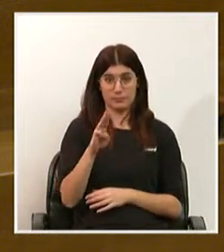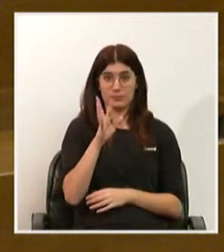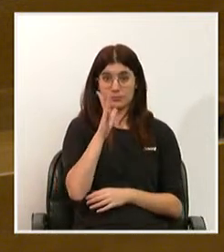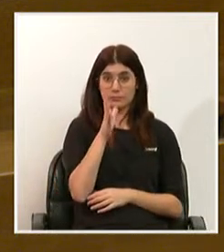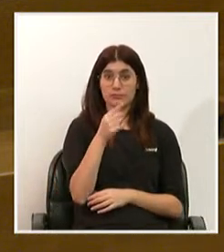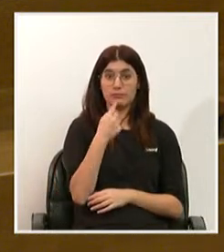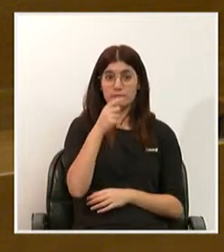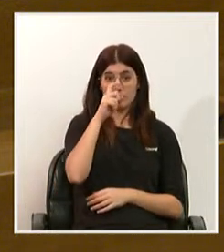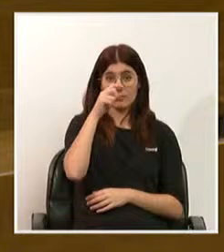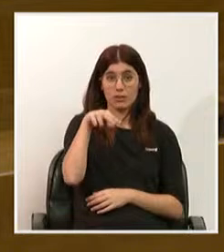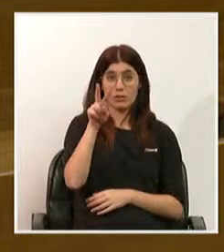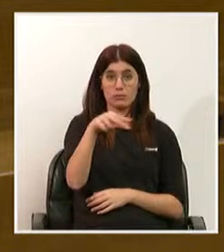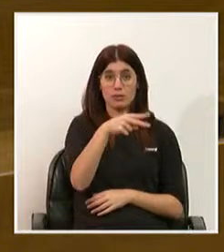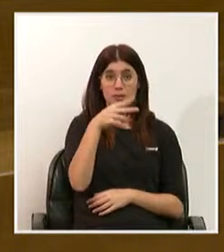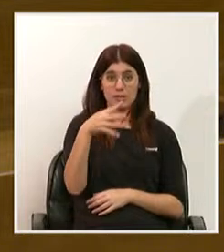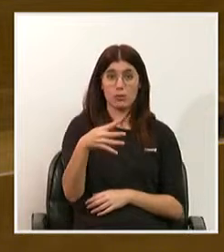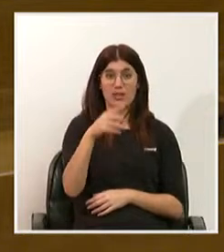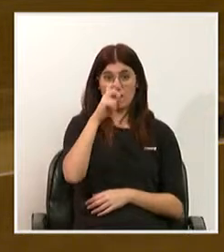Popular